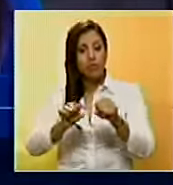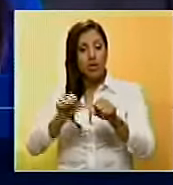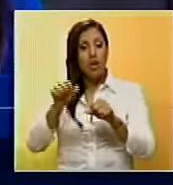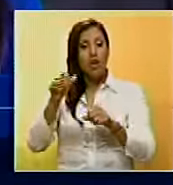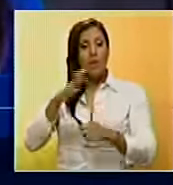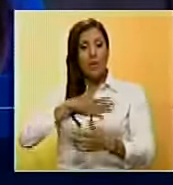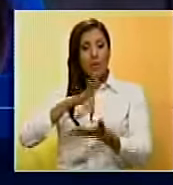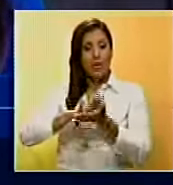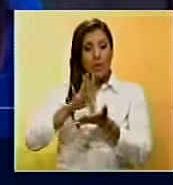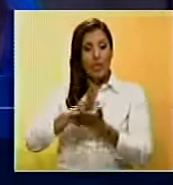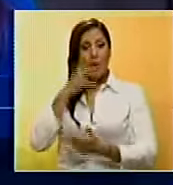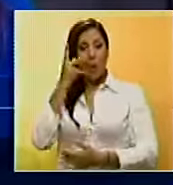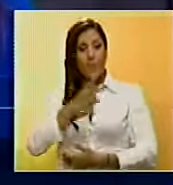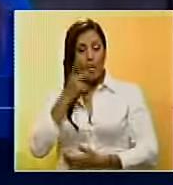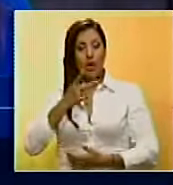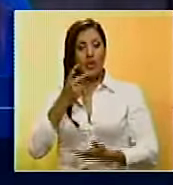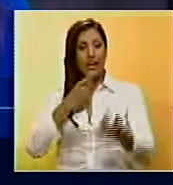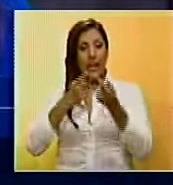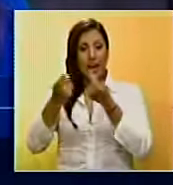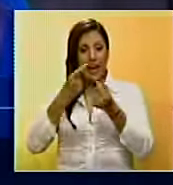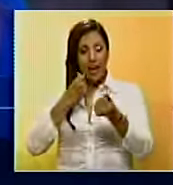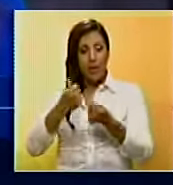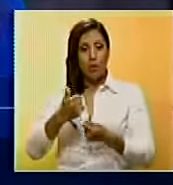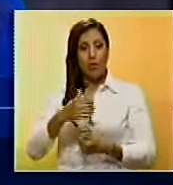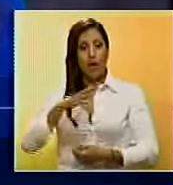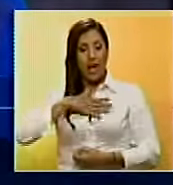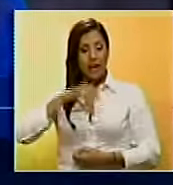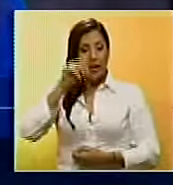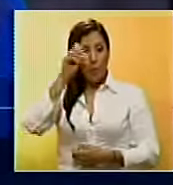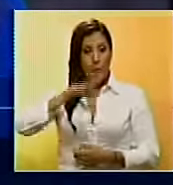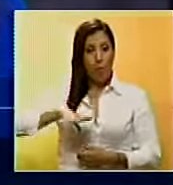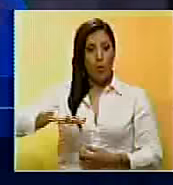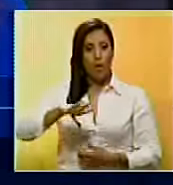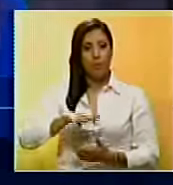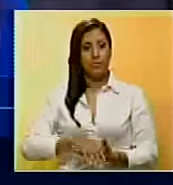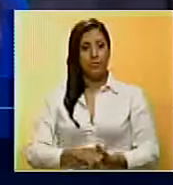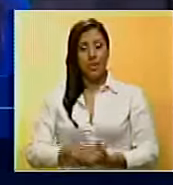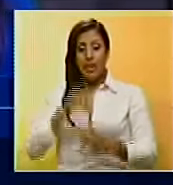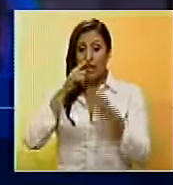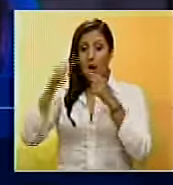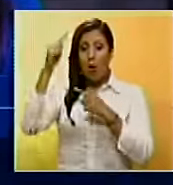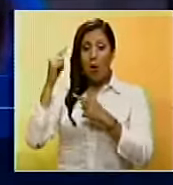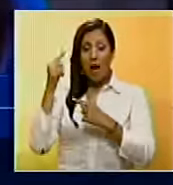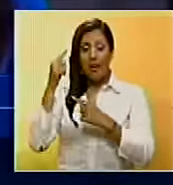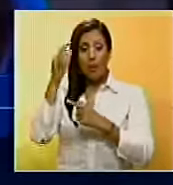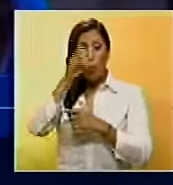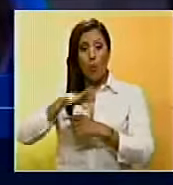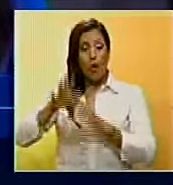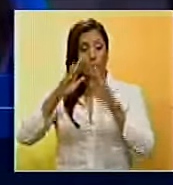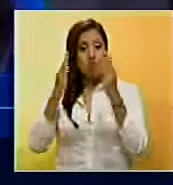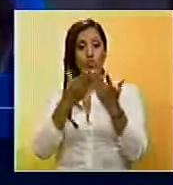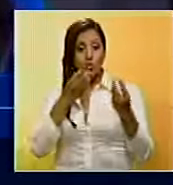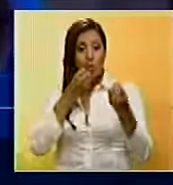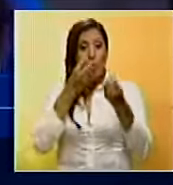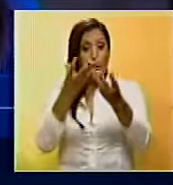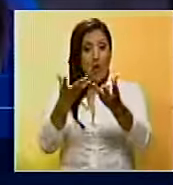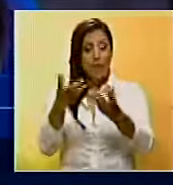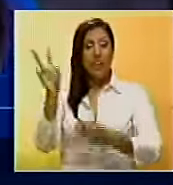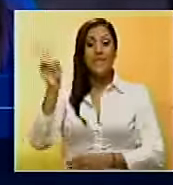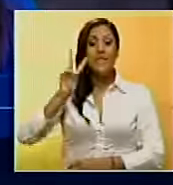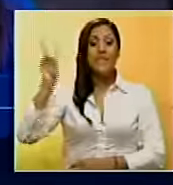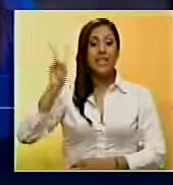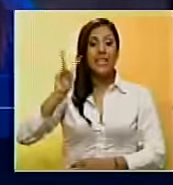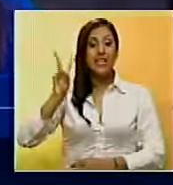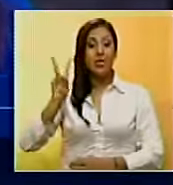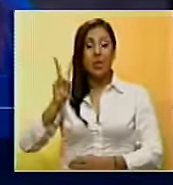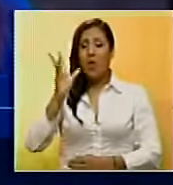la soberanía política y económica de nuestros pueblos. Ya el año pasado los pueblos del mundo lo dijeron: